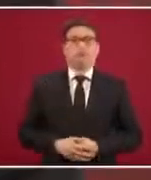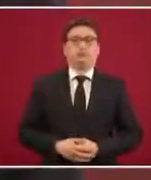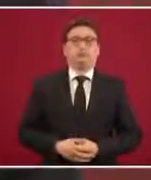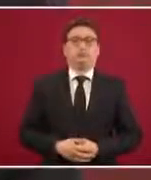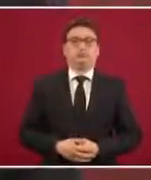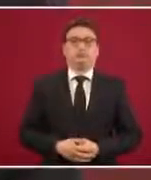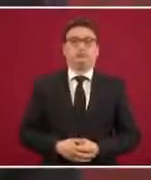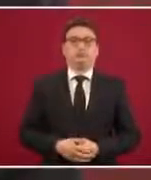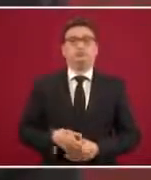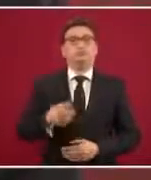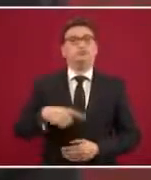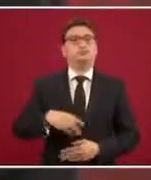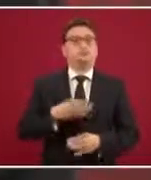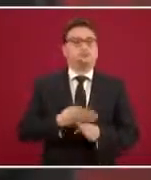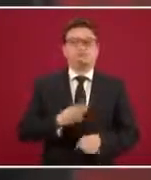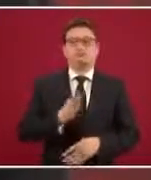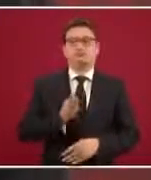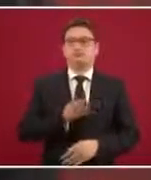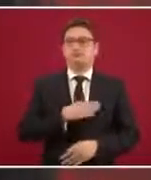Son muy buenos